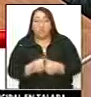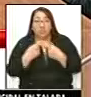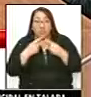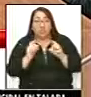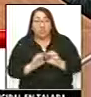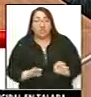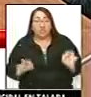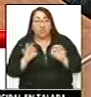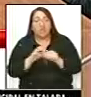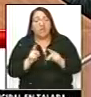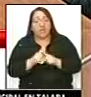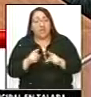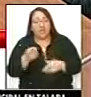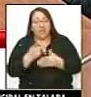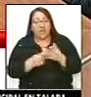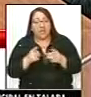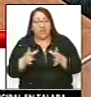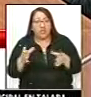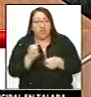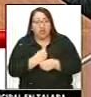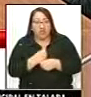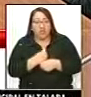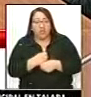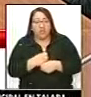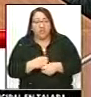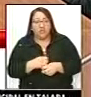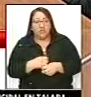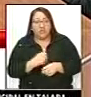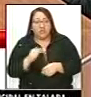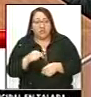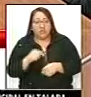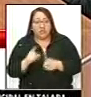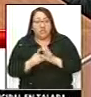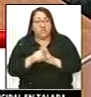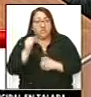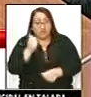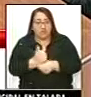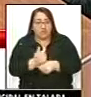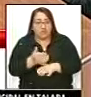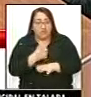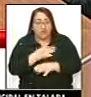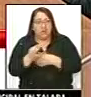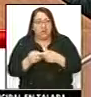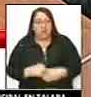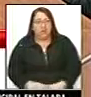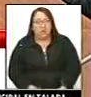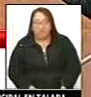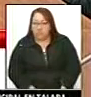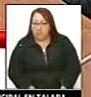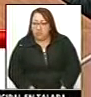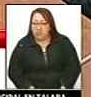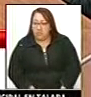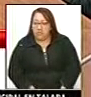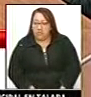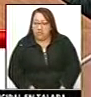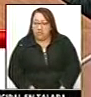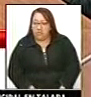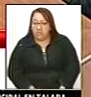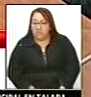sumamente importante también para que se tome conocimiento de estos derechos y obligaciones antes mencionadas, ¿no?